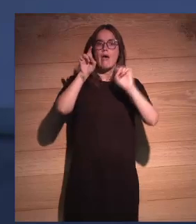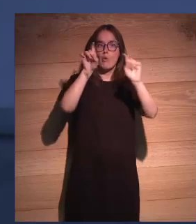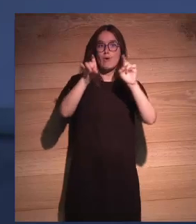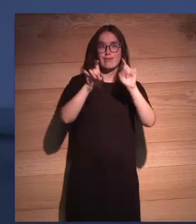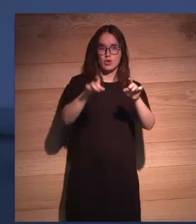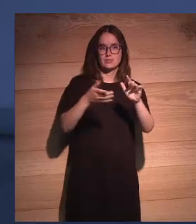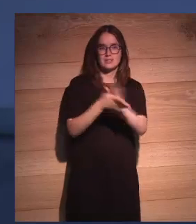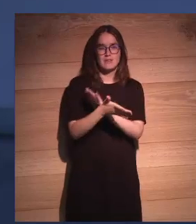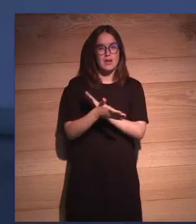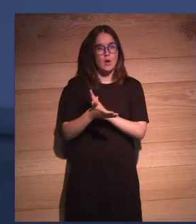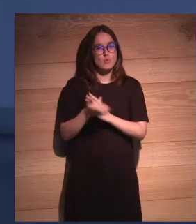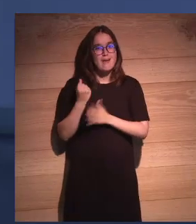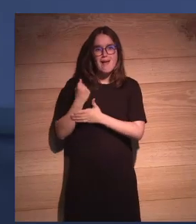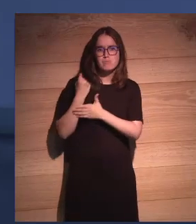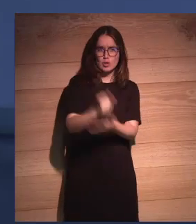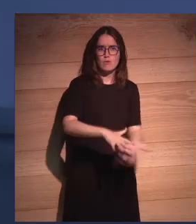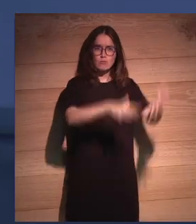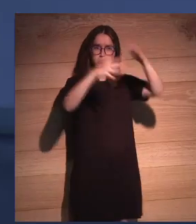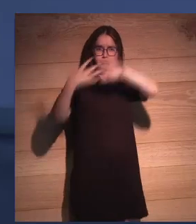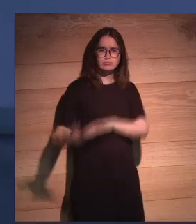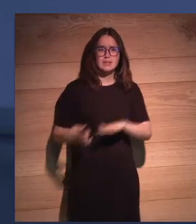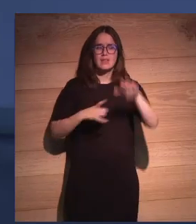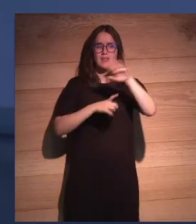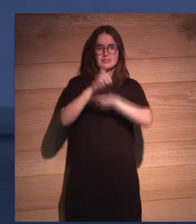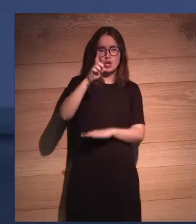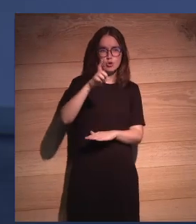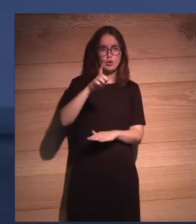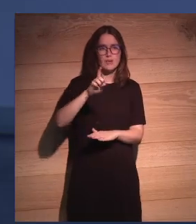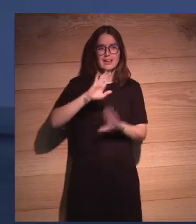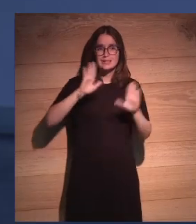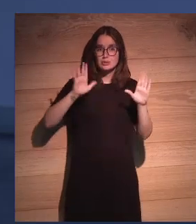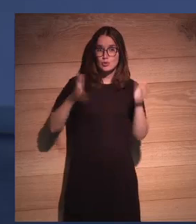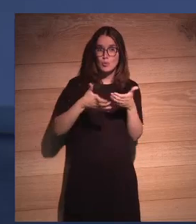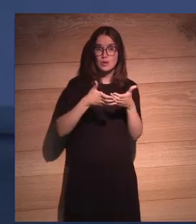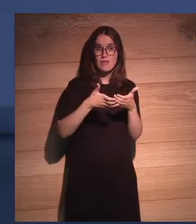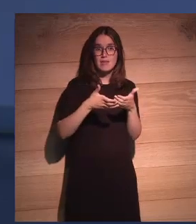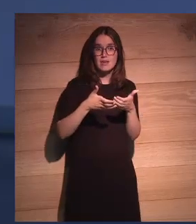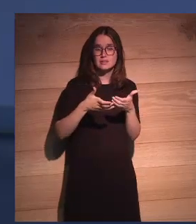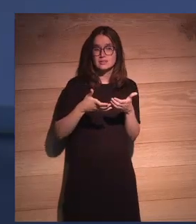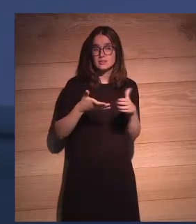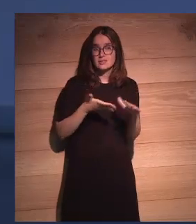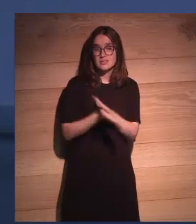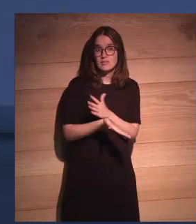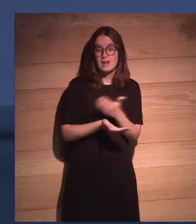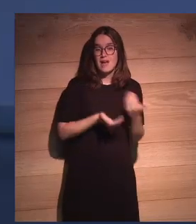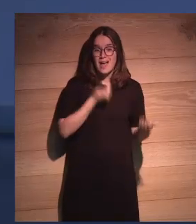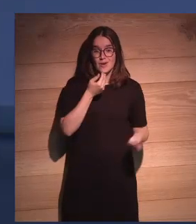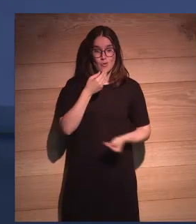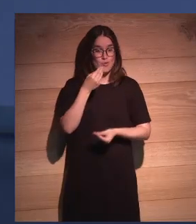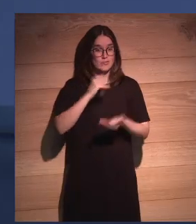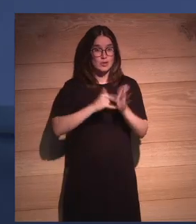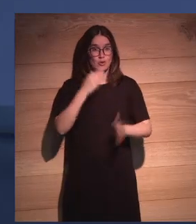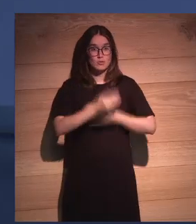educación, que es una palanca de cambio, de transformación y de desarrollo de estas comunidades, no estaremos haciendo buen uso de